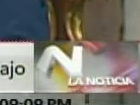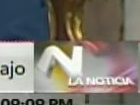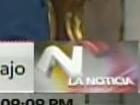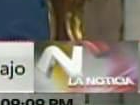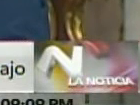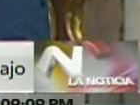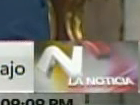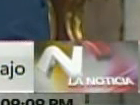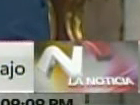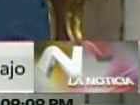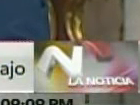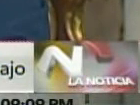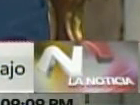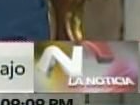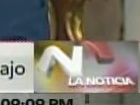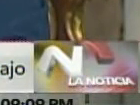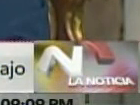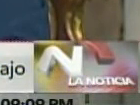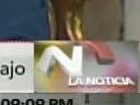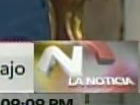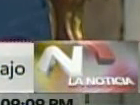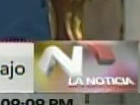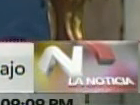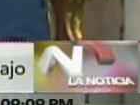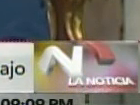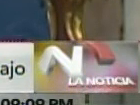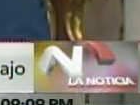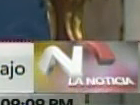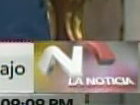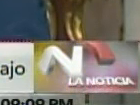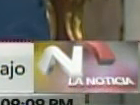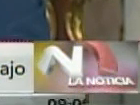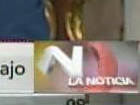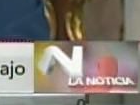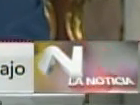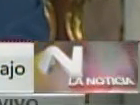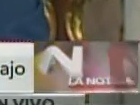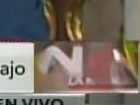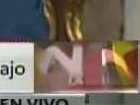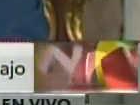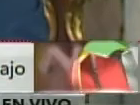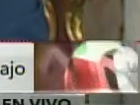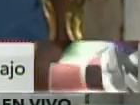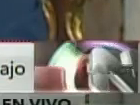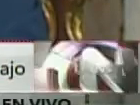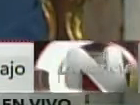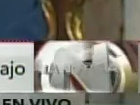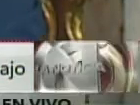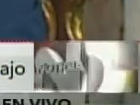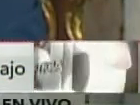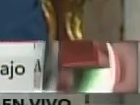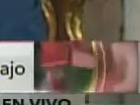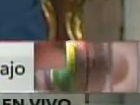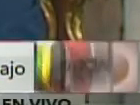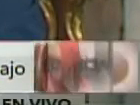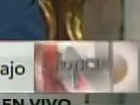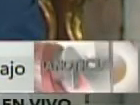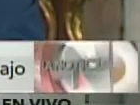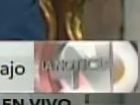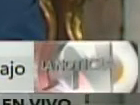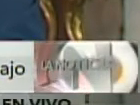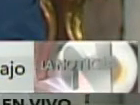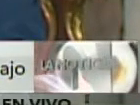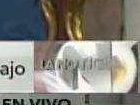estimular la capacidad productiva y la agricultura urbana. Y incorporar a la juventud, ya la juventud más